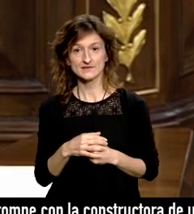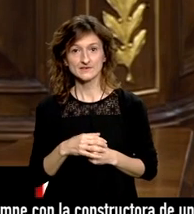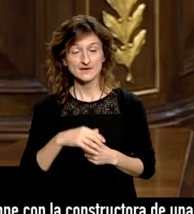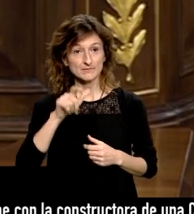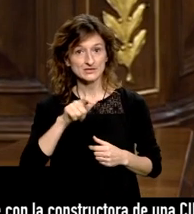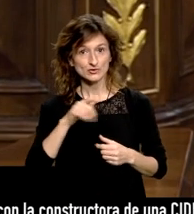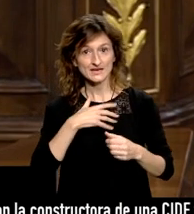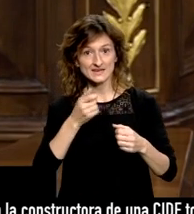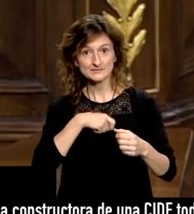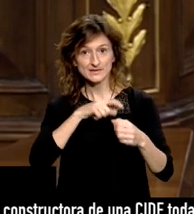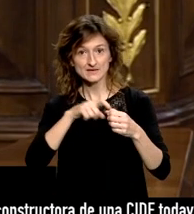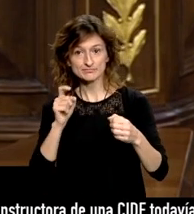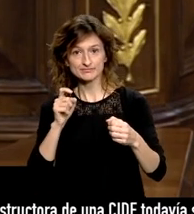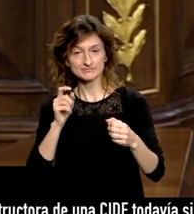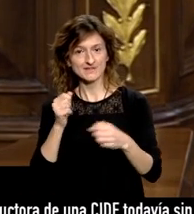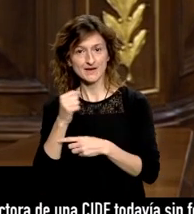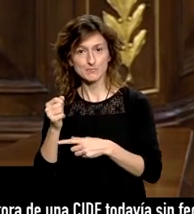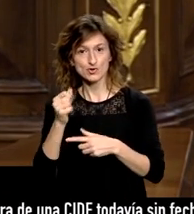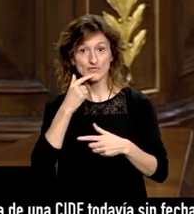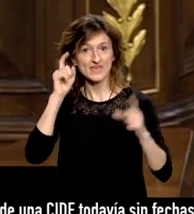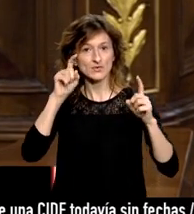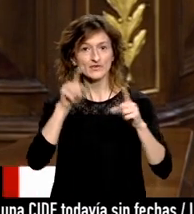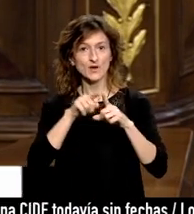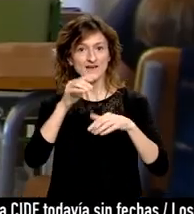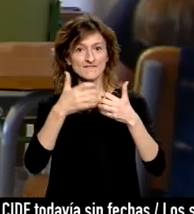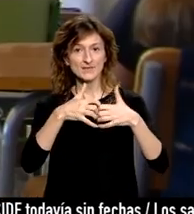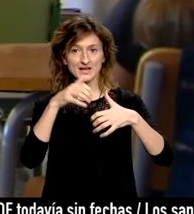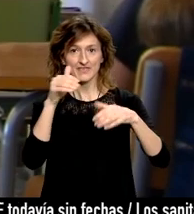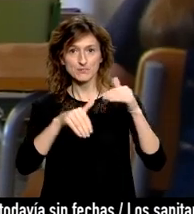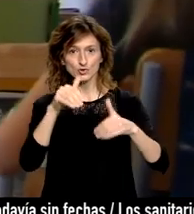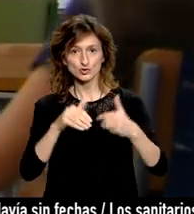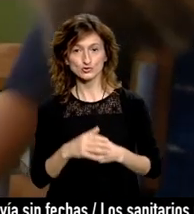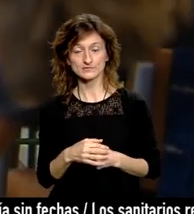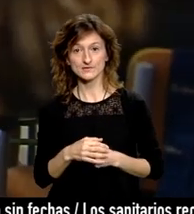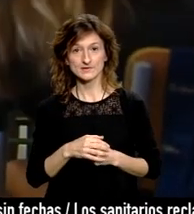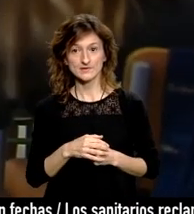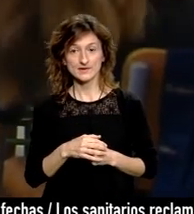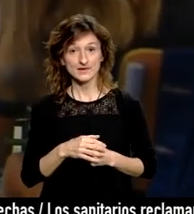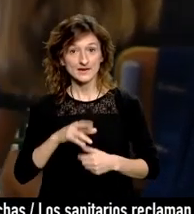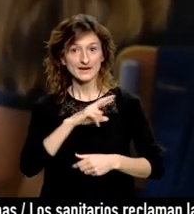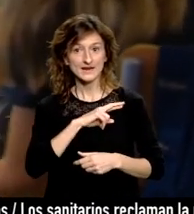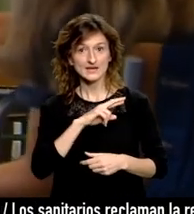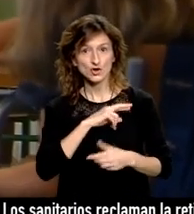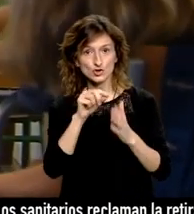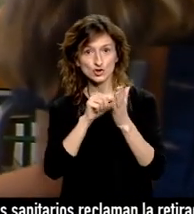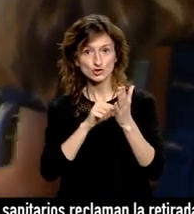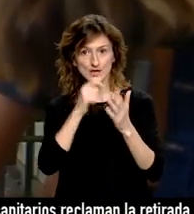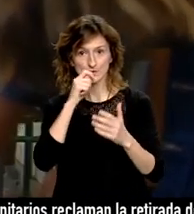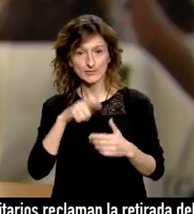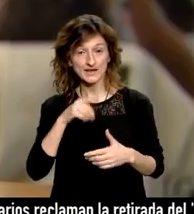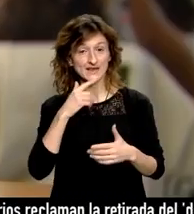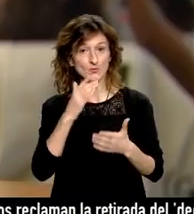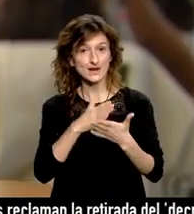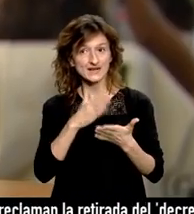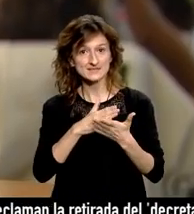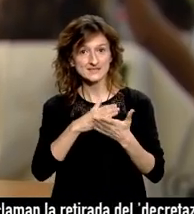van a ver reforzados y convierte la educación en una fábrica de votos. Con la LOMLOE, la religión no contará para la nota y en clase